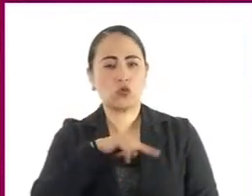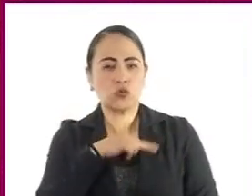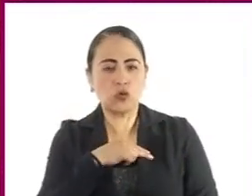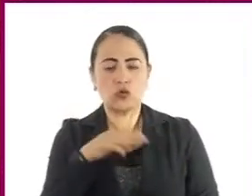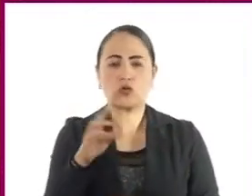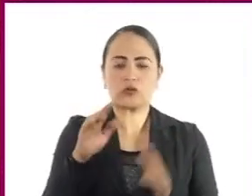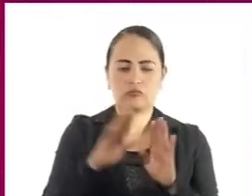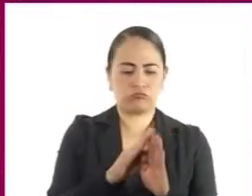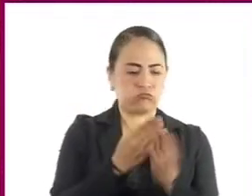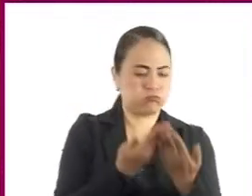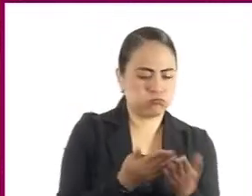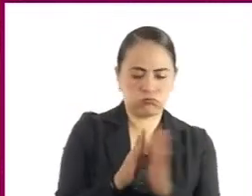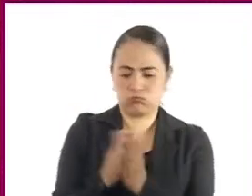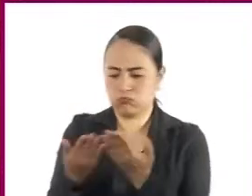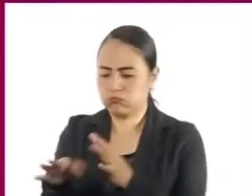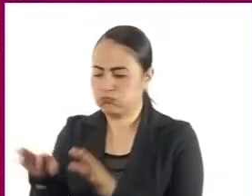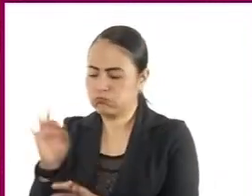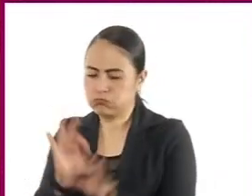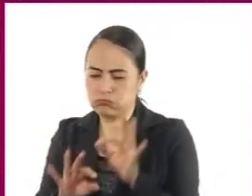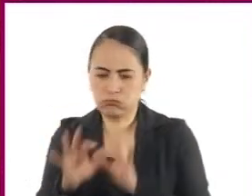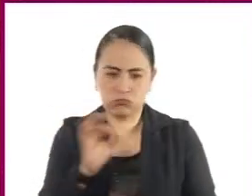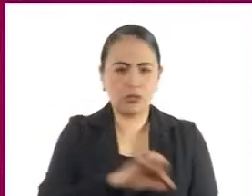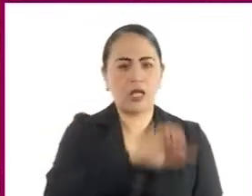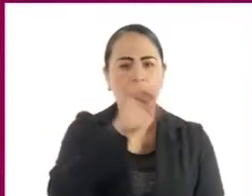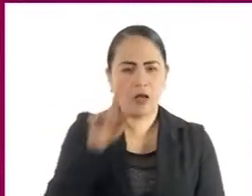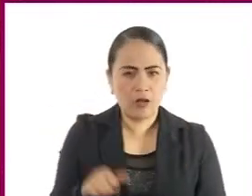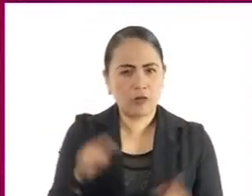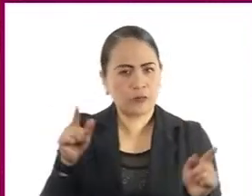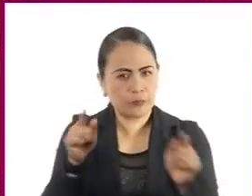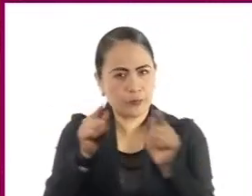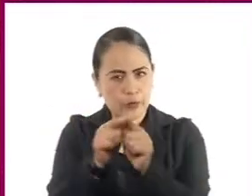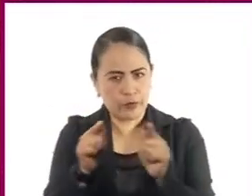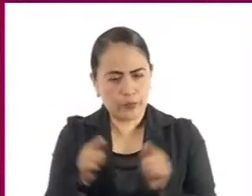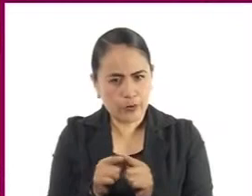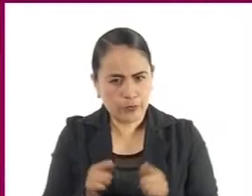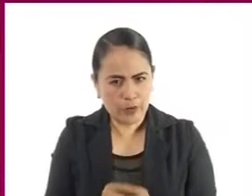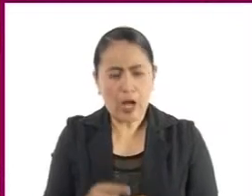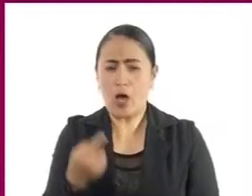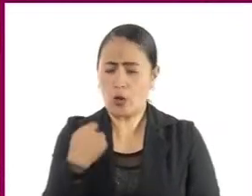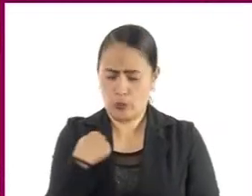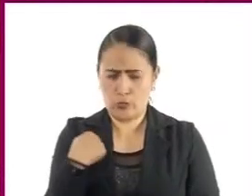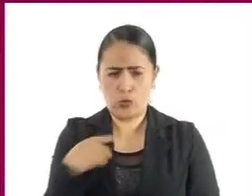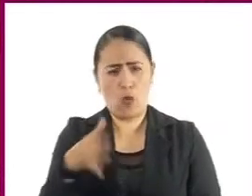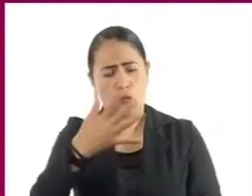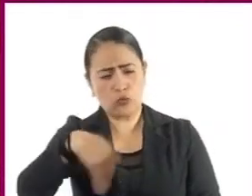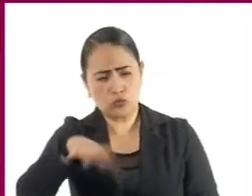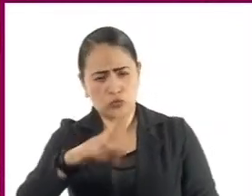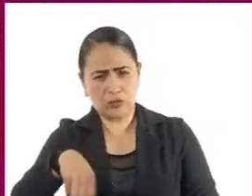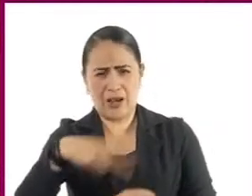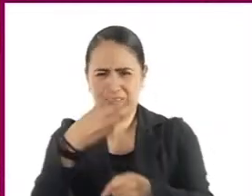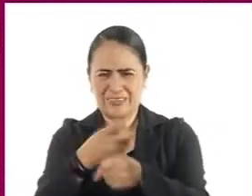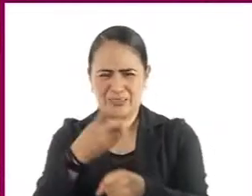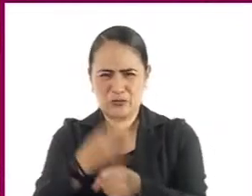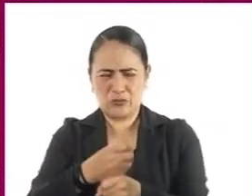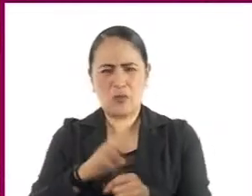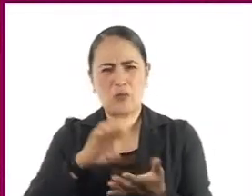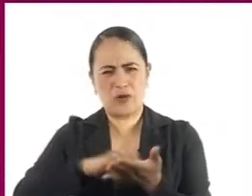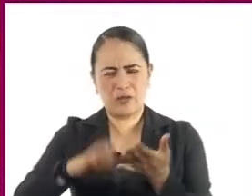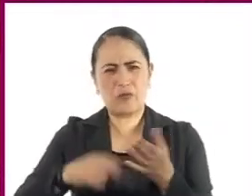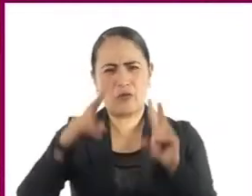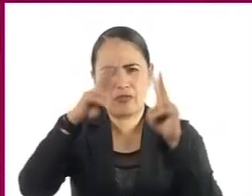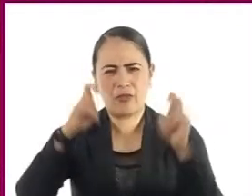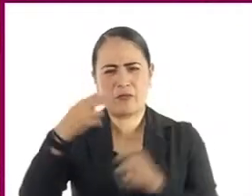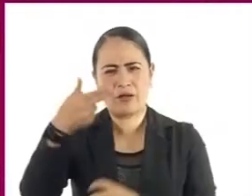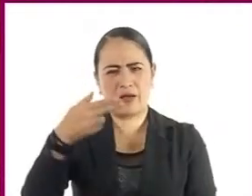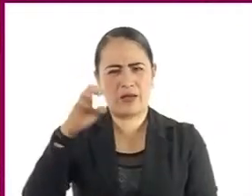buscar los textos para hacer nuestro resumen. Siendo así, voy a buscar en una fuente secundaria sobre el helio como algún artículo.